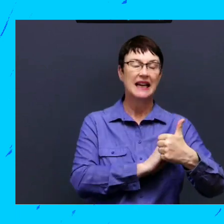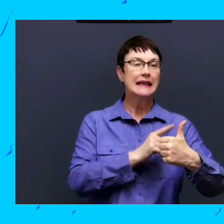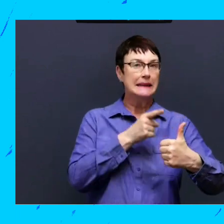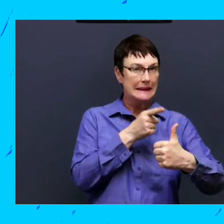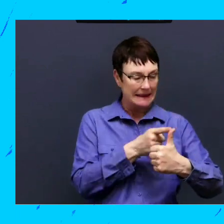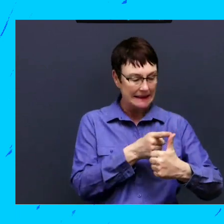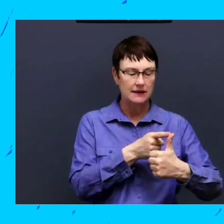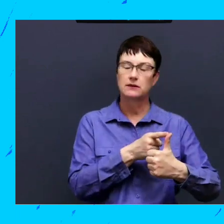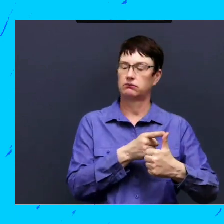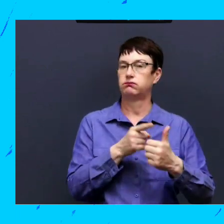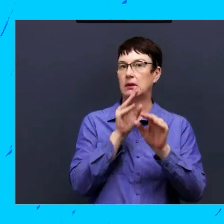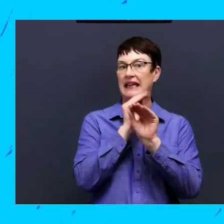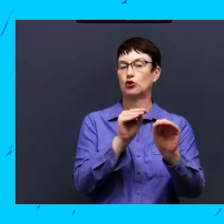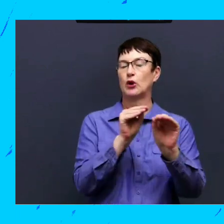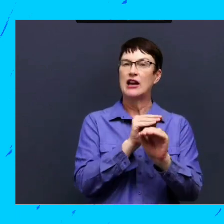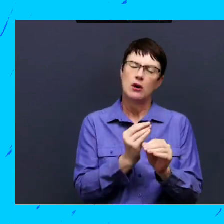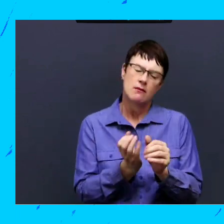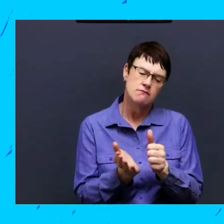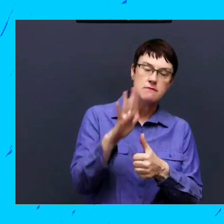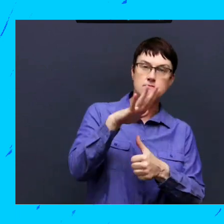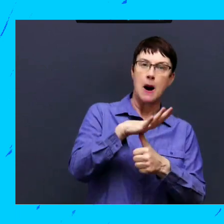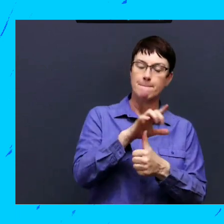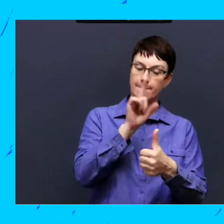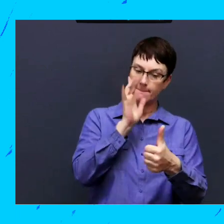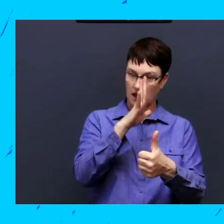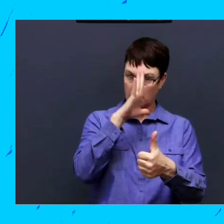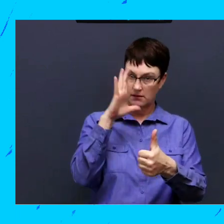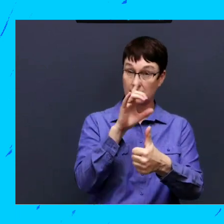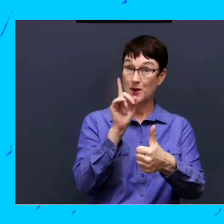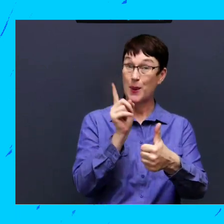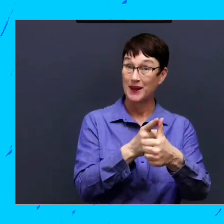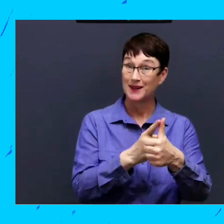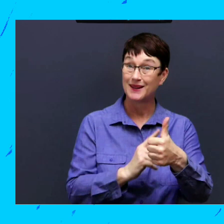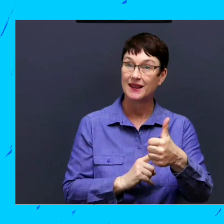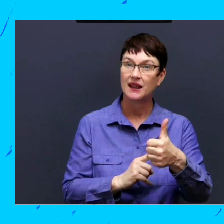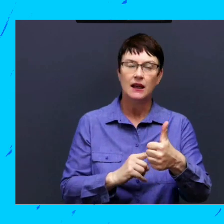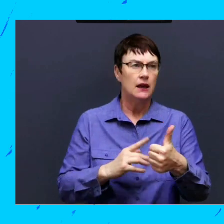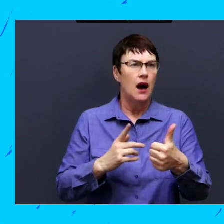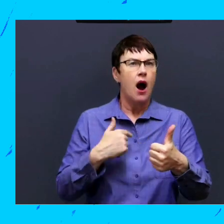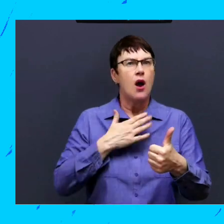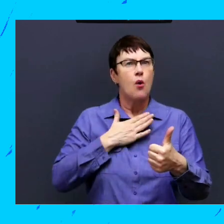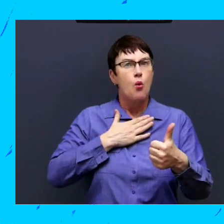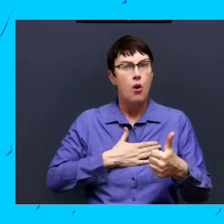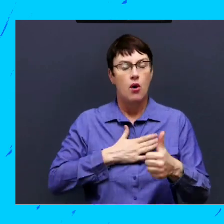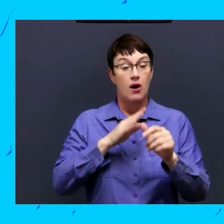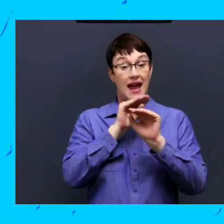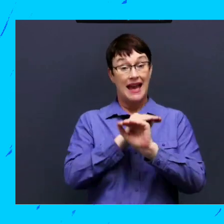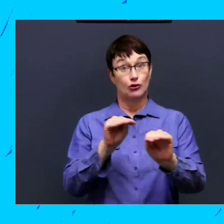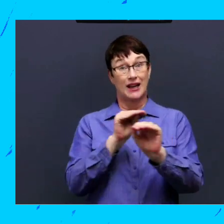exige que se ponga esos elementos en el centro de nuestras atenciones.